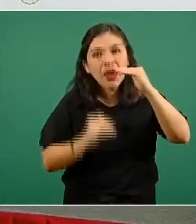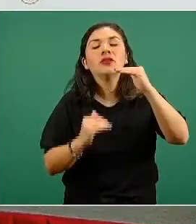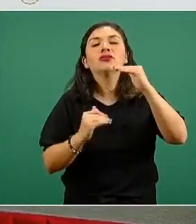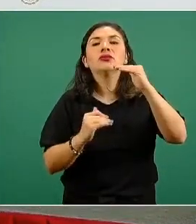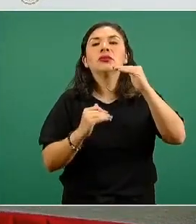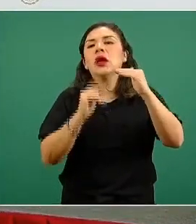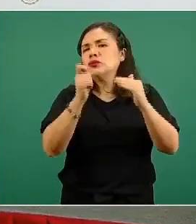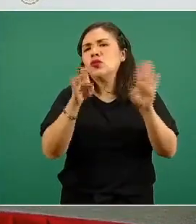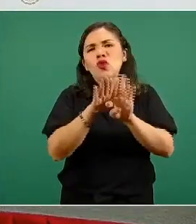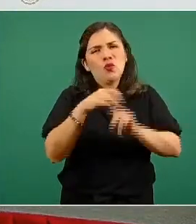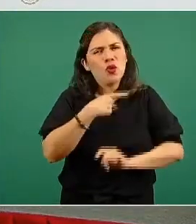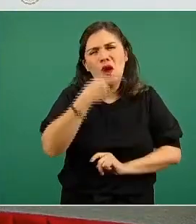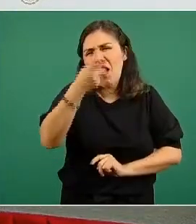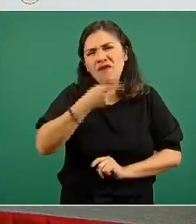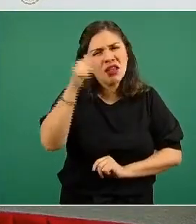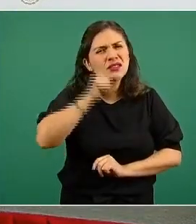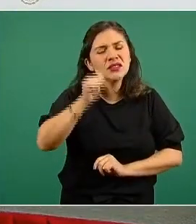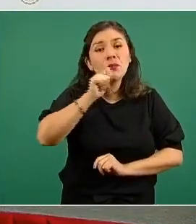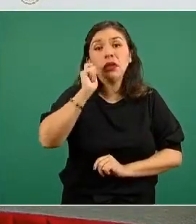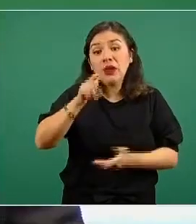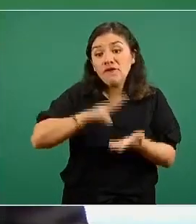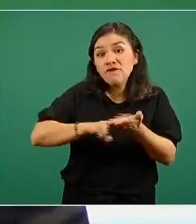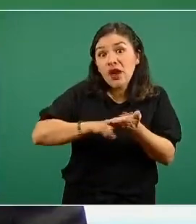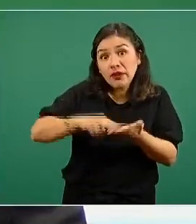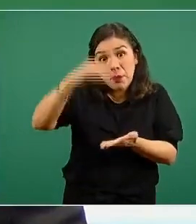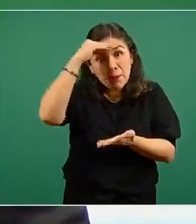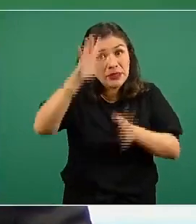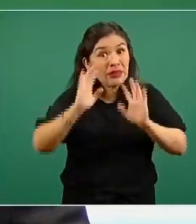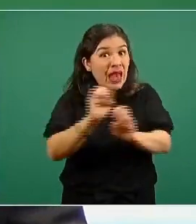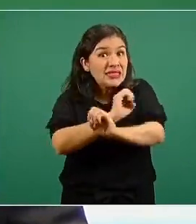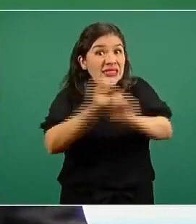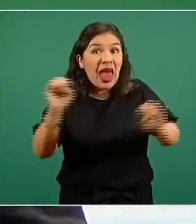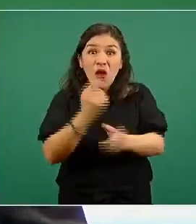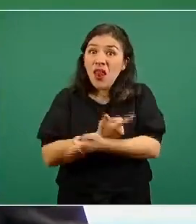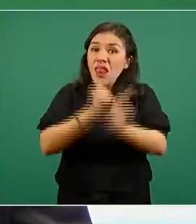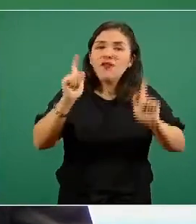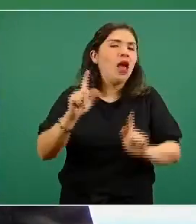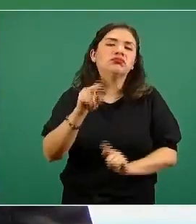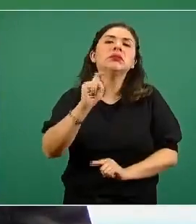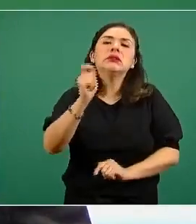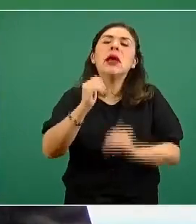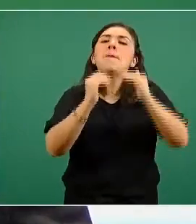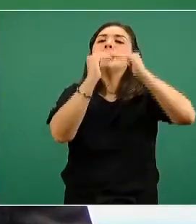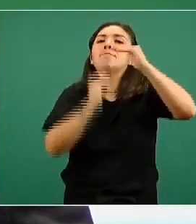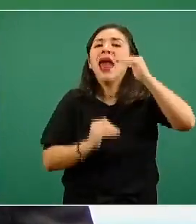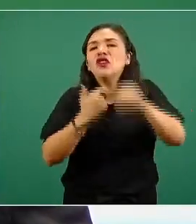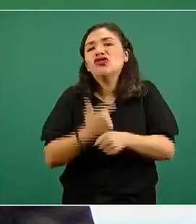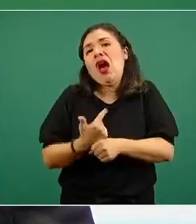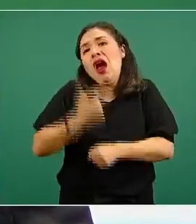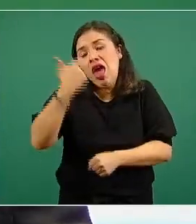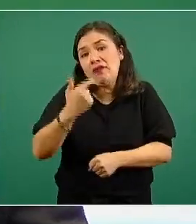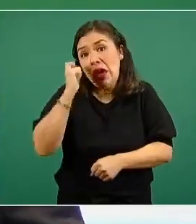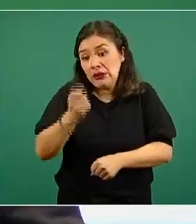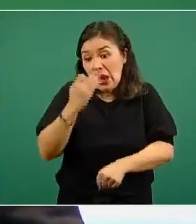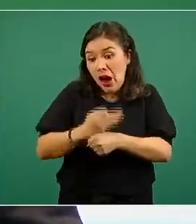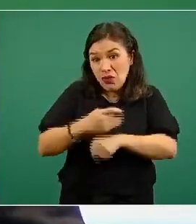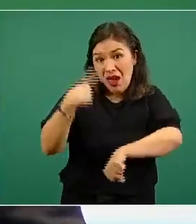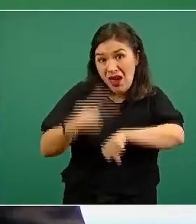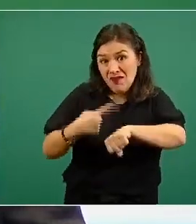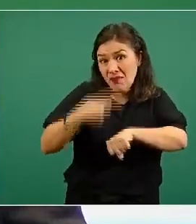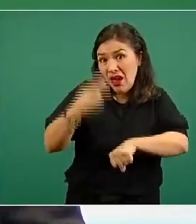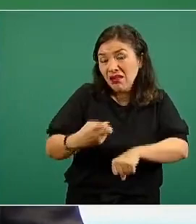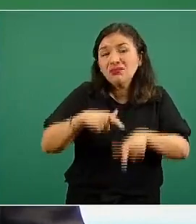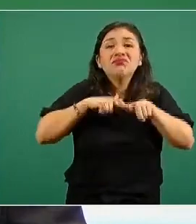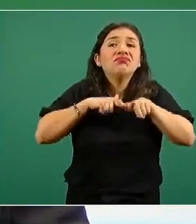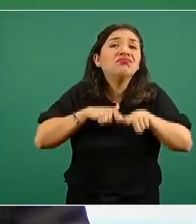que, como siempre lo hemos dicho también, verde no significa cero riesgo, significa el riesgo más bajo posible. Es una enfermedad con la que vamos a